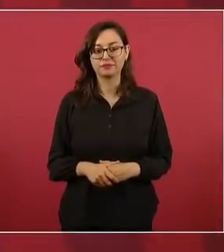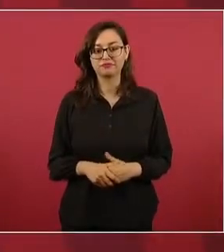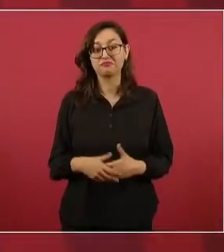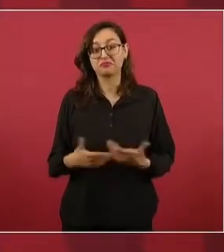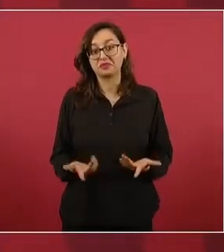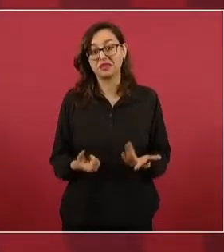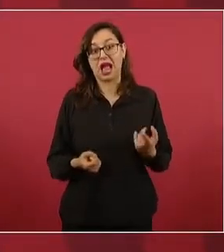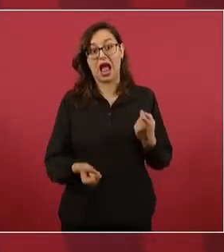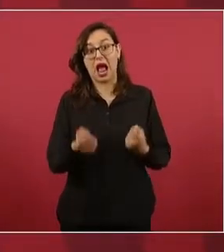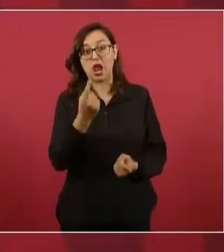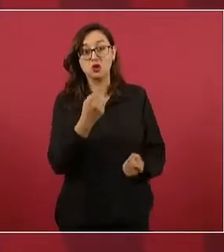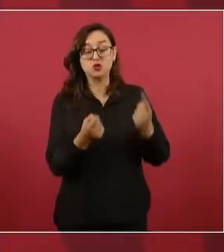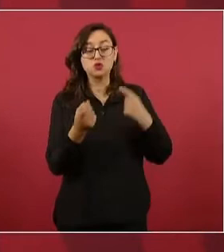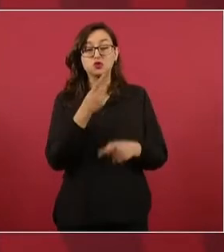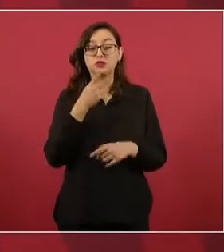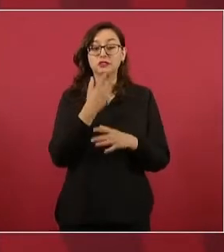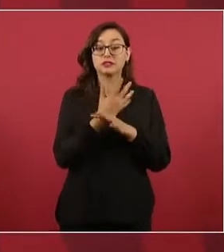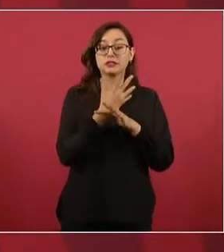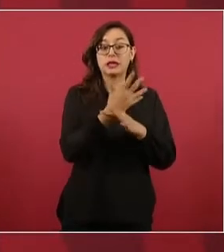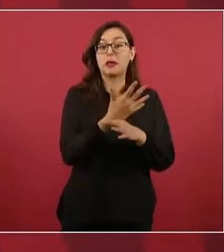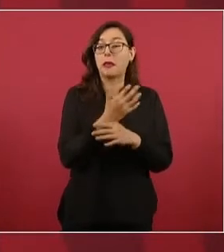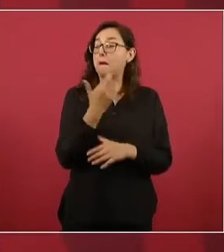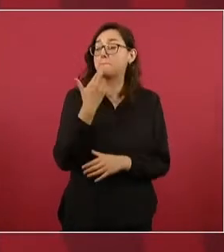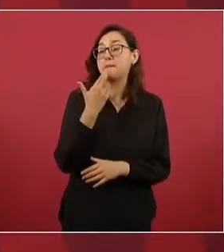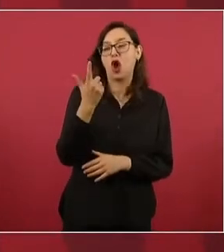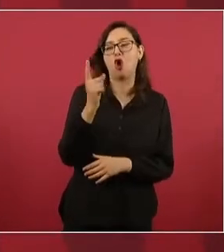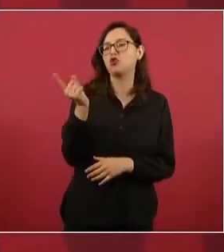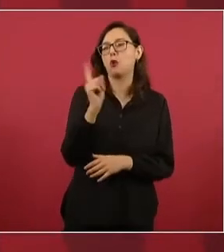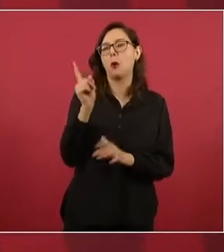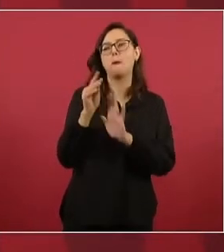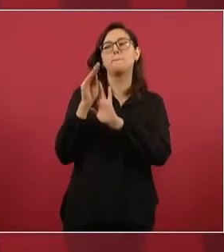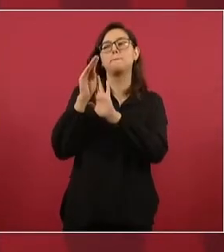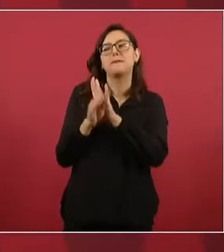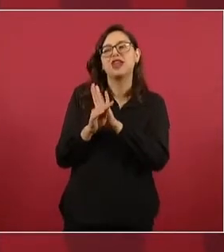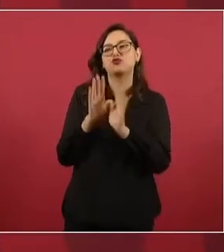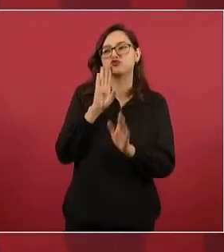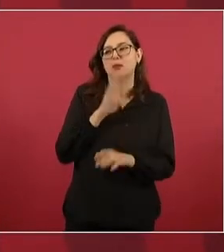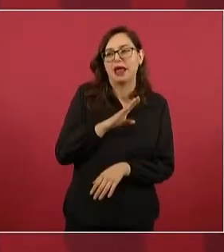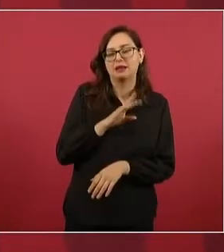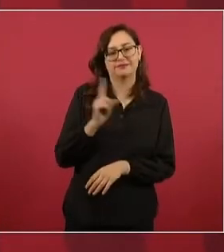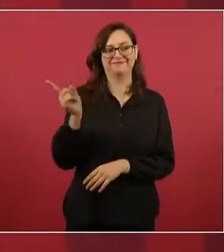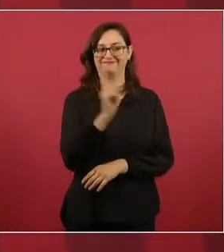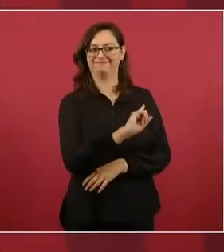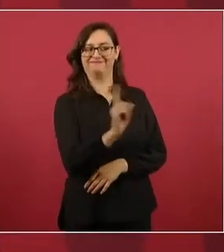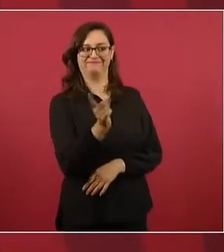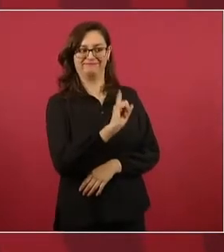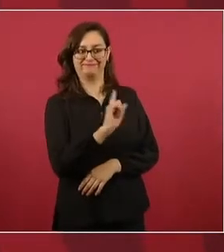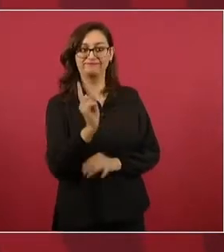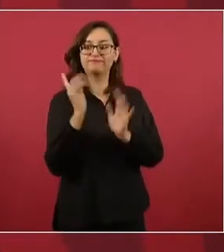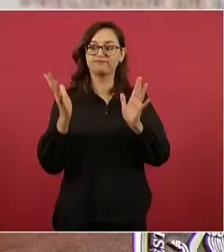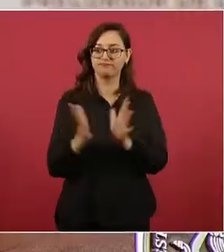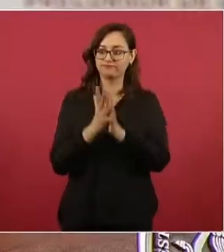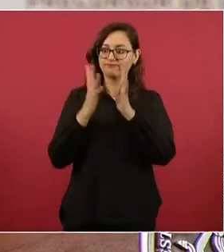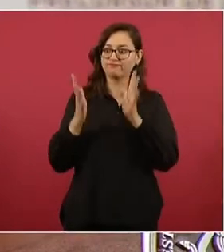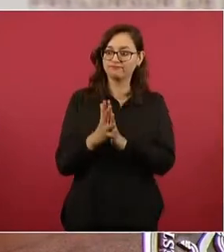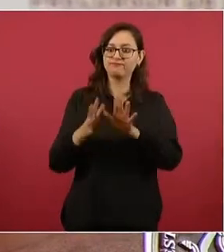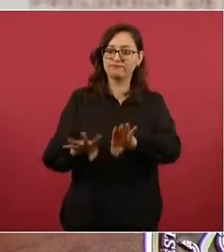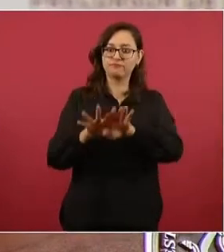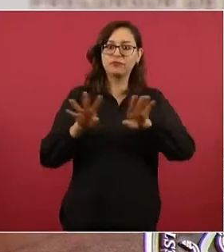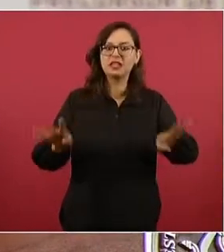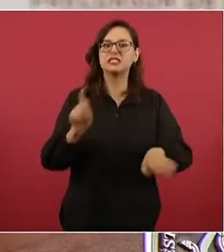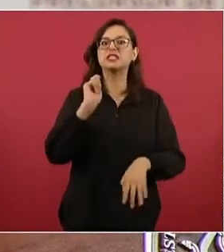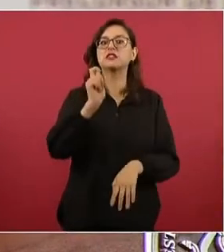mala. No, es lo mejor que hay. El gobierno del pueblo, para el pueblo y con el